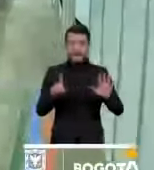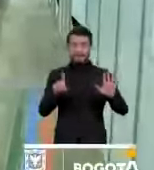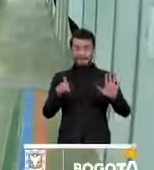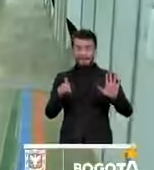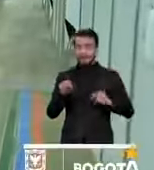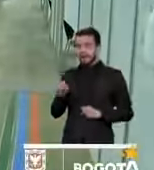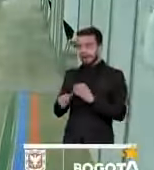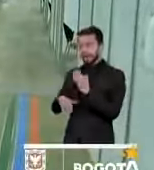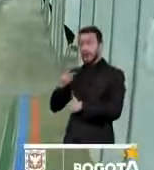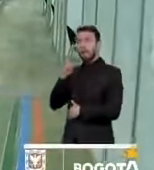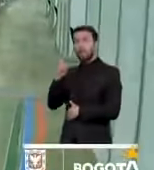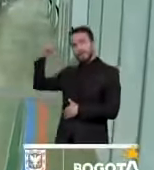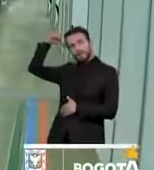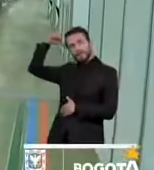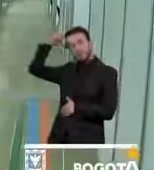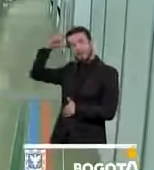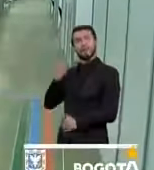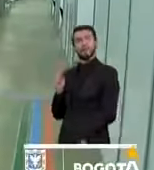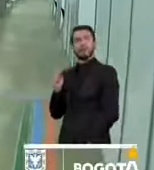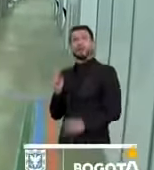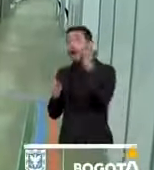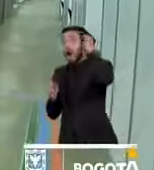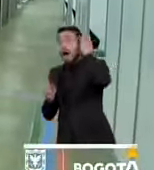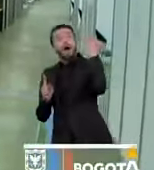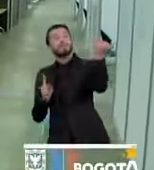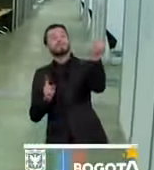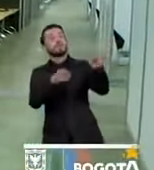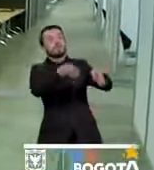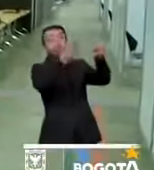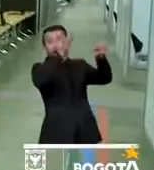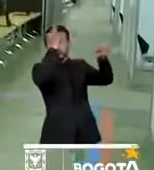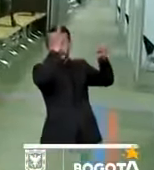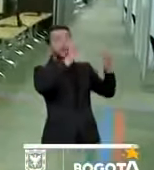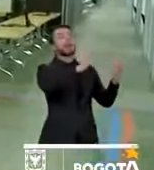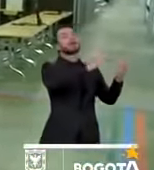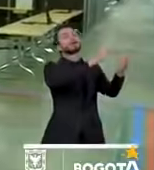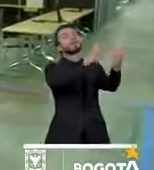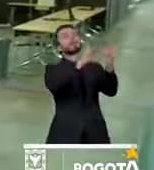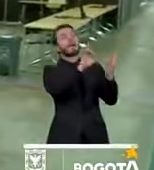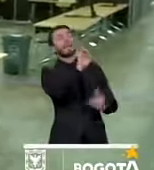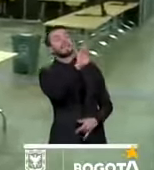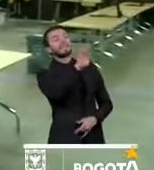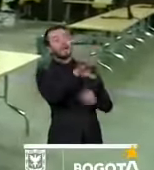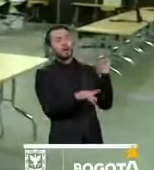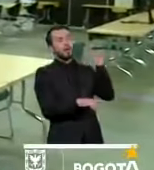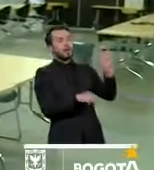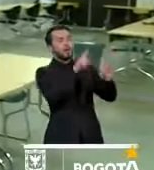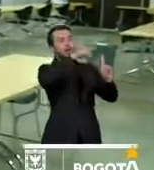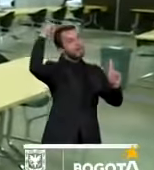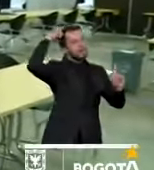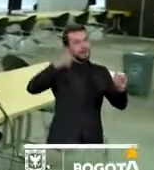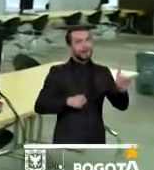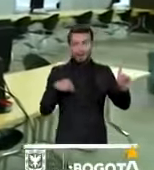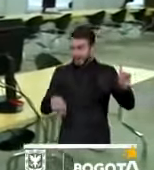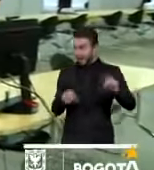enfermería para 15 hasta 8 camas. Aquí va a haber una para 6 camas. Quiere decir que van a